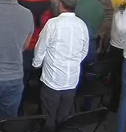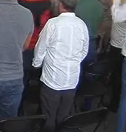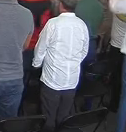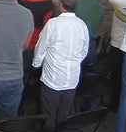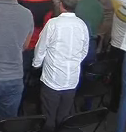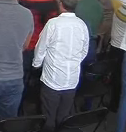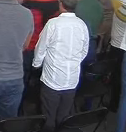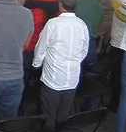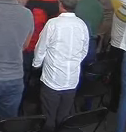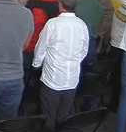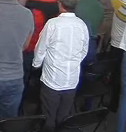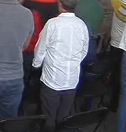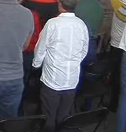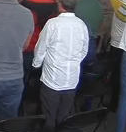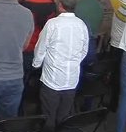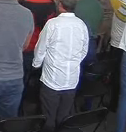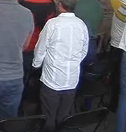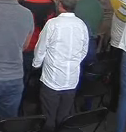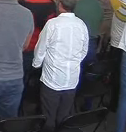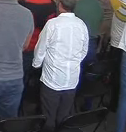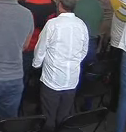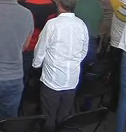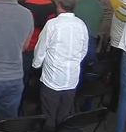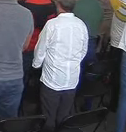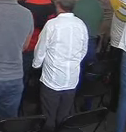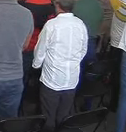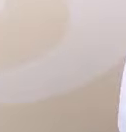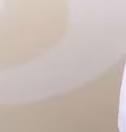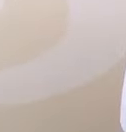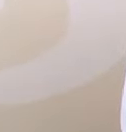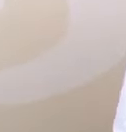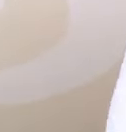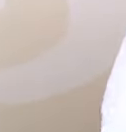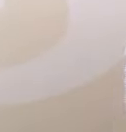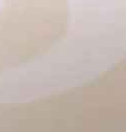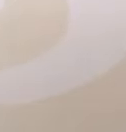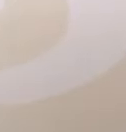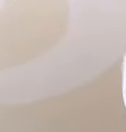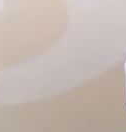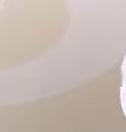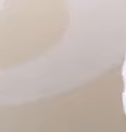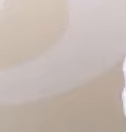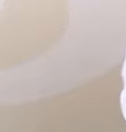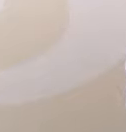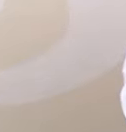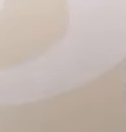Unidos Mexicanos, licenciado Andrés Manuel López Obrador.